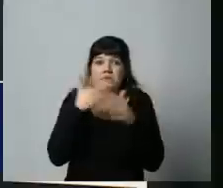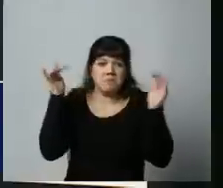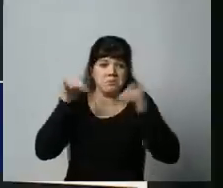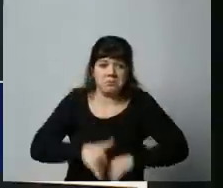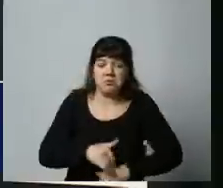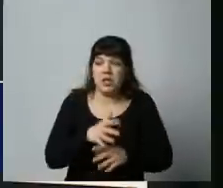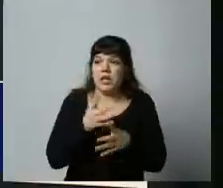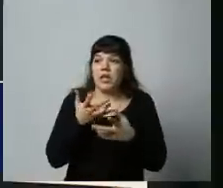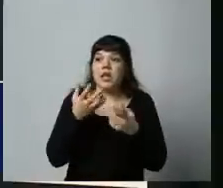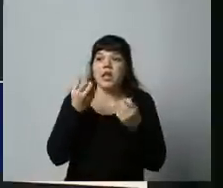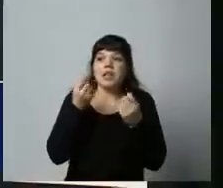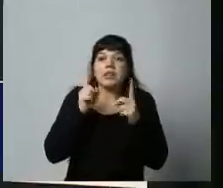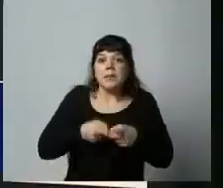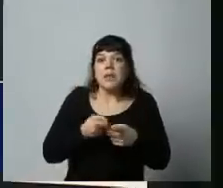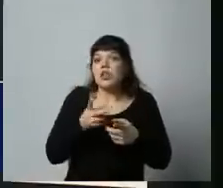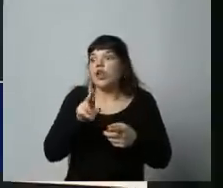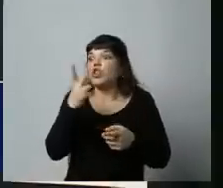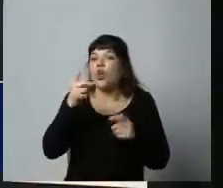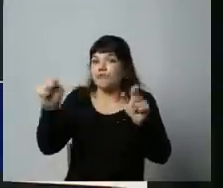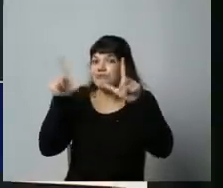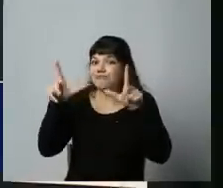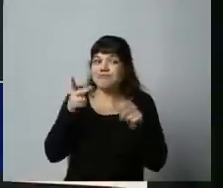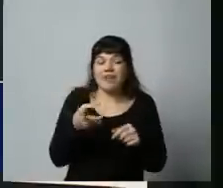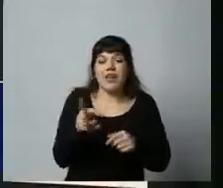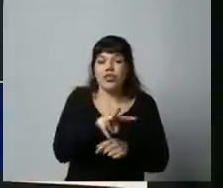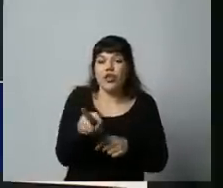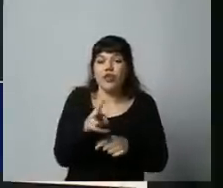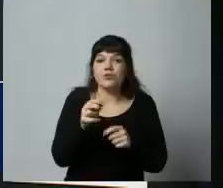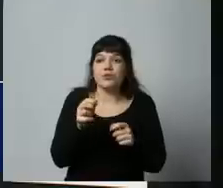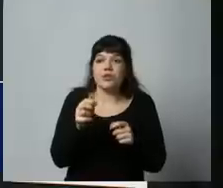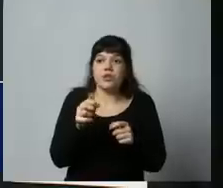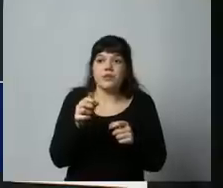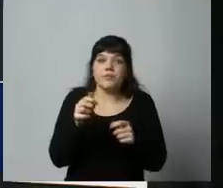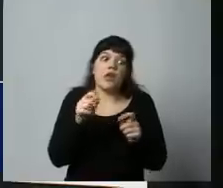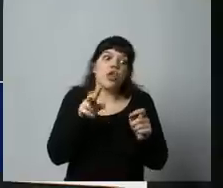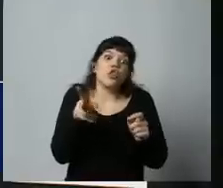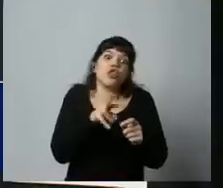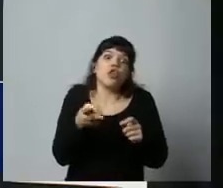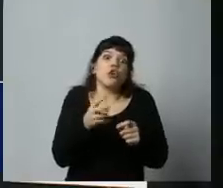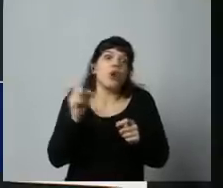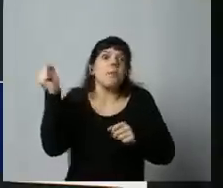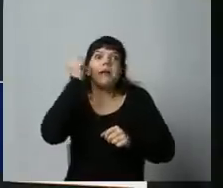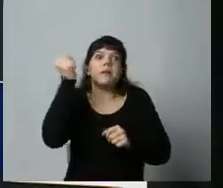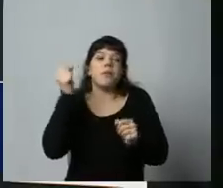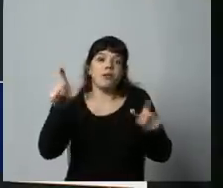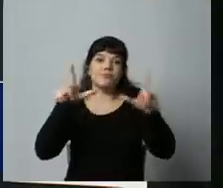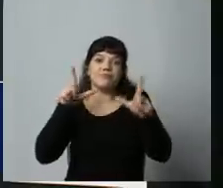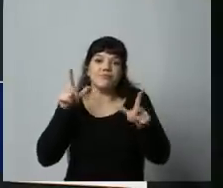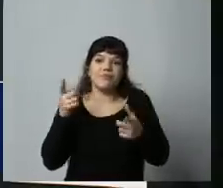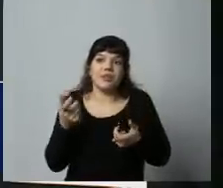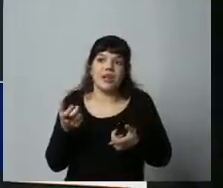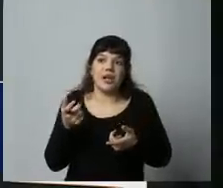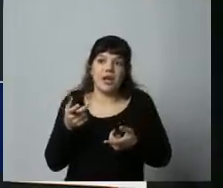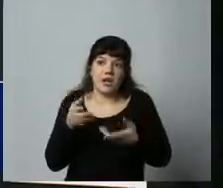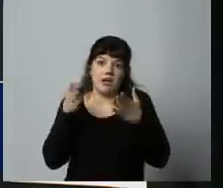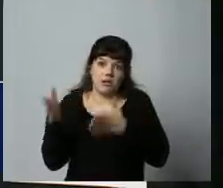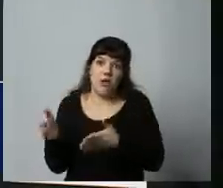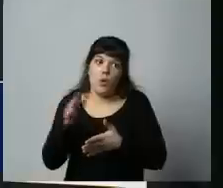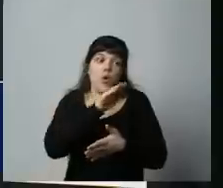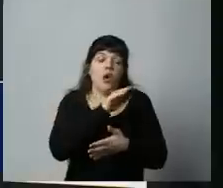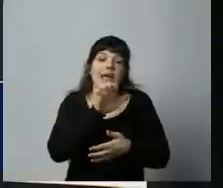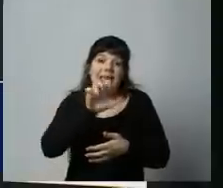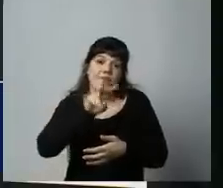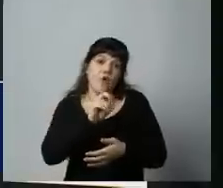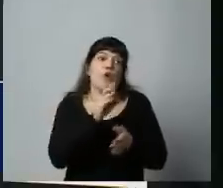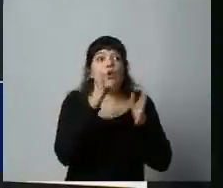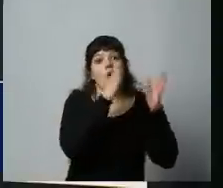tremendo donde los dos candidatos o sea las dos figuras más relevantes de la política que son en un caso Evo Morales Y